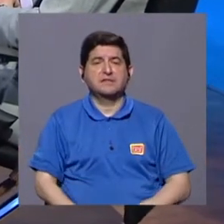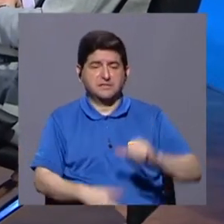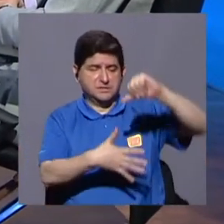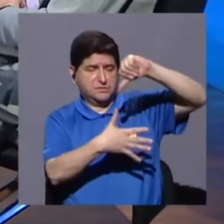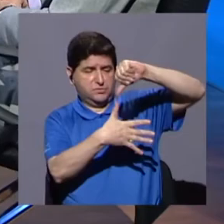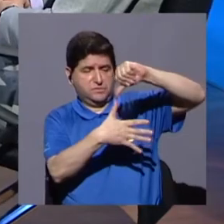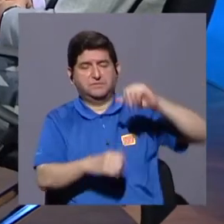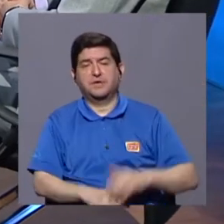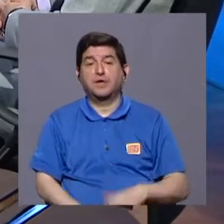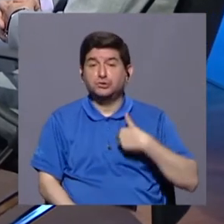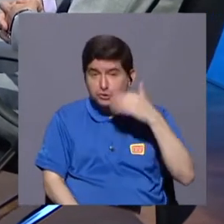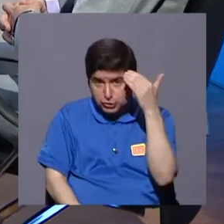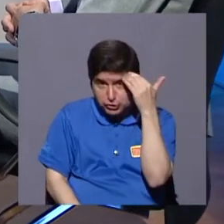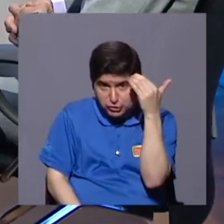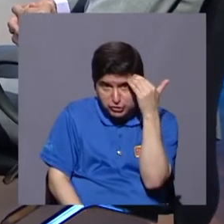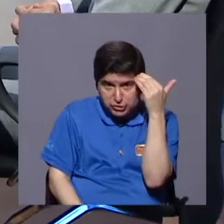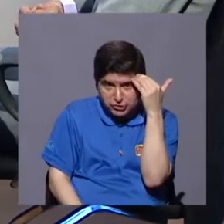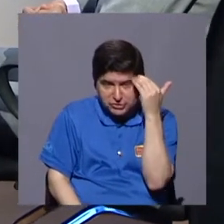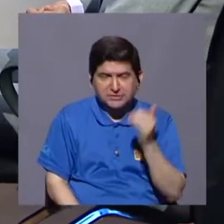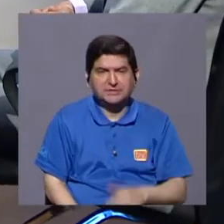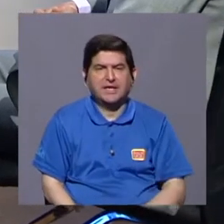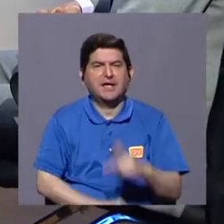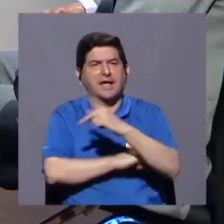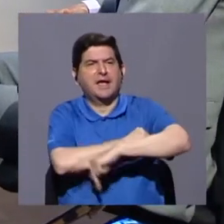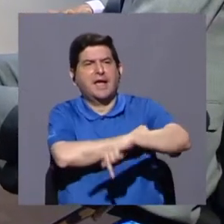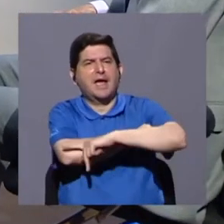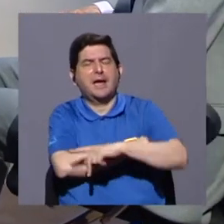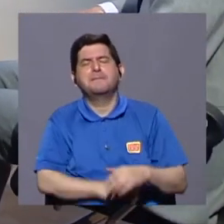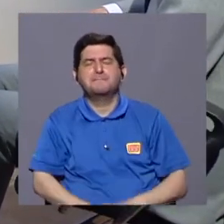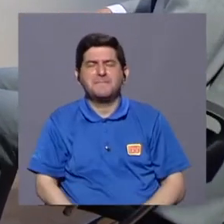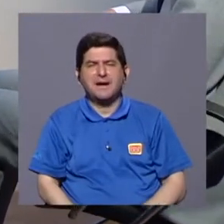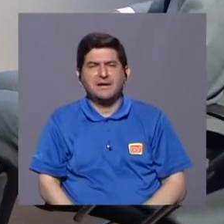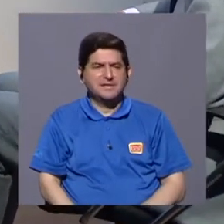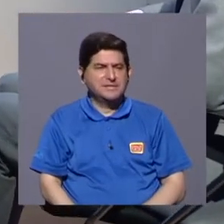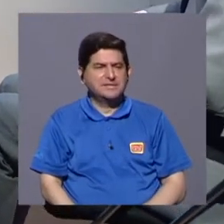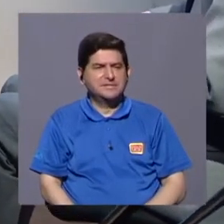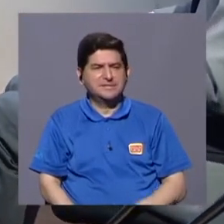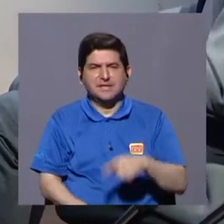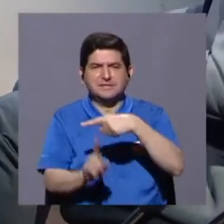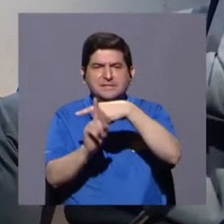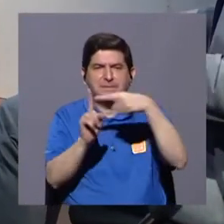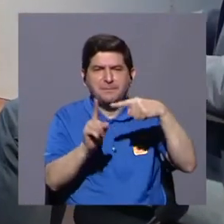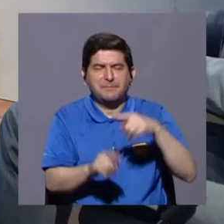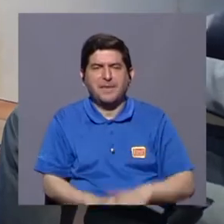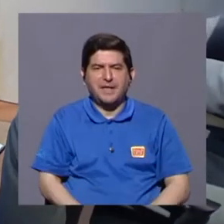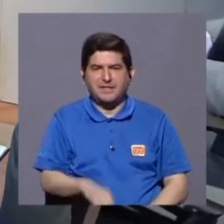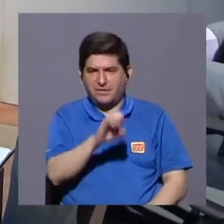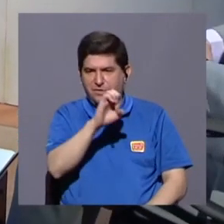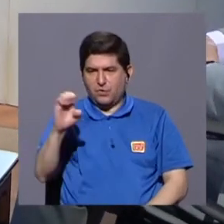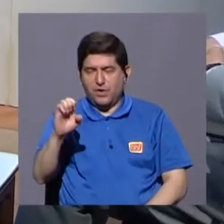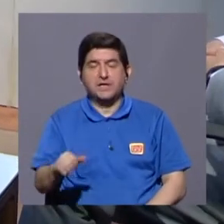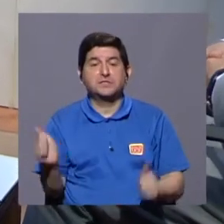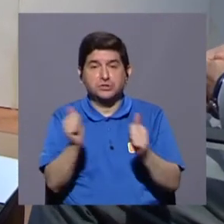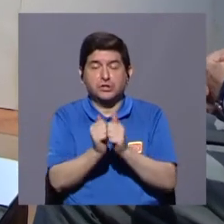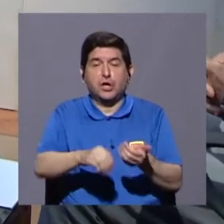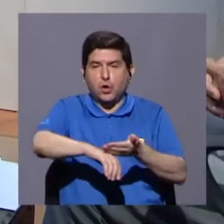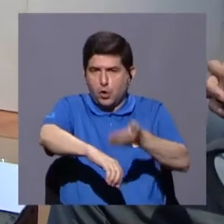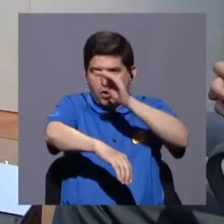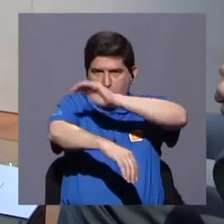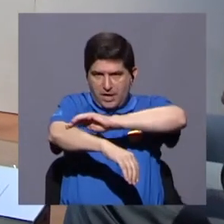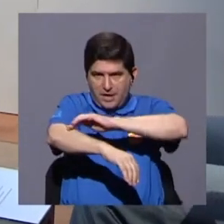también en los países de medio oriente han trabajado con con camellos para producir este